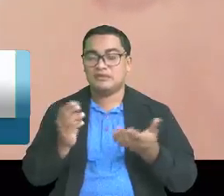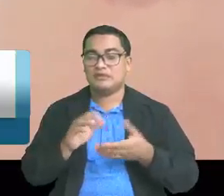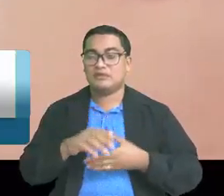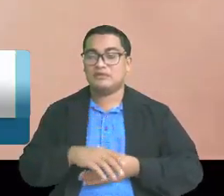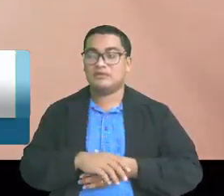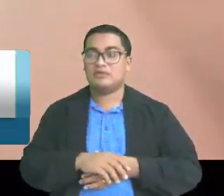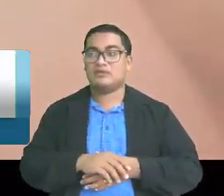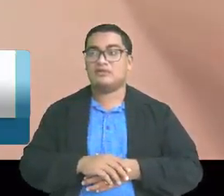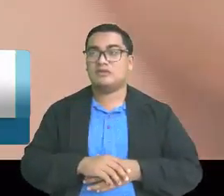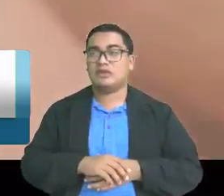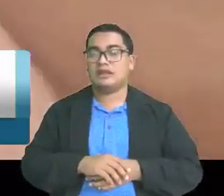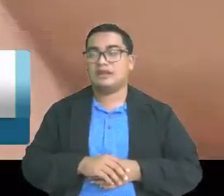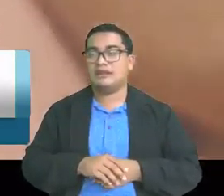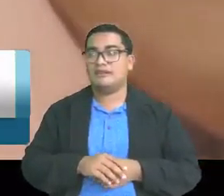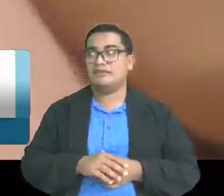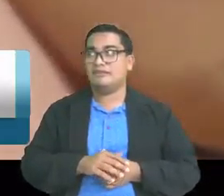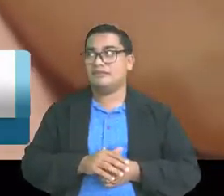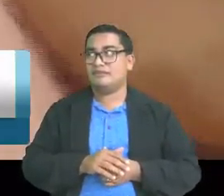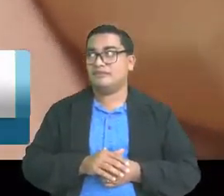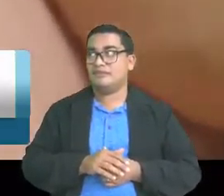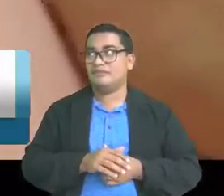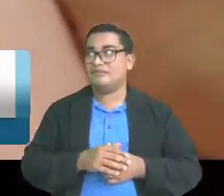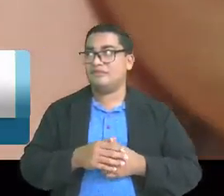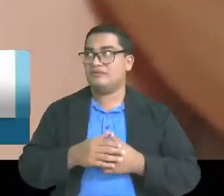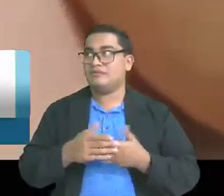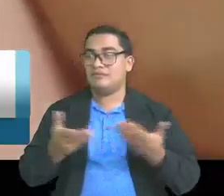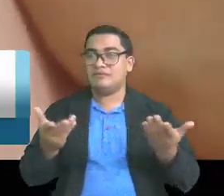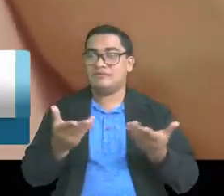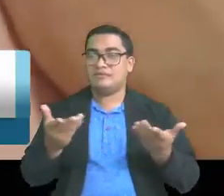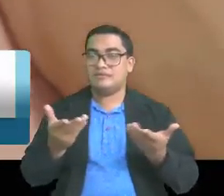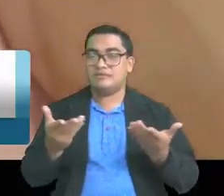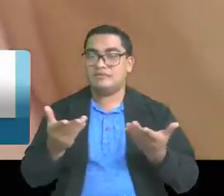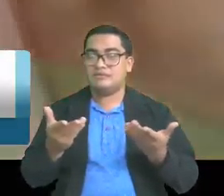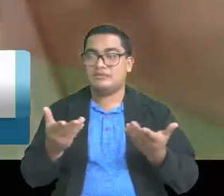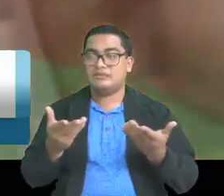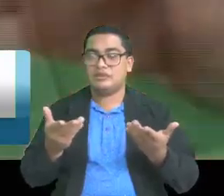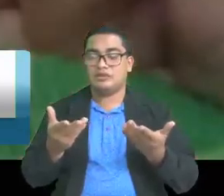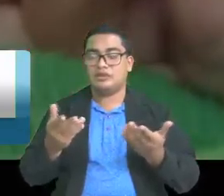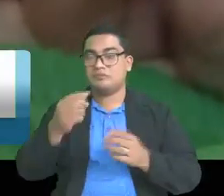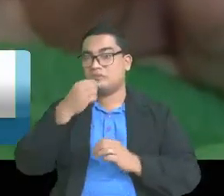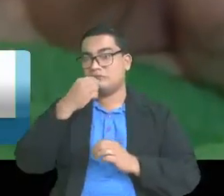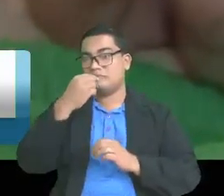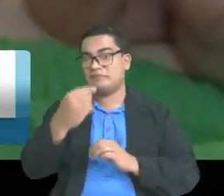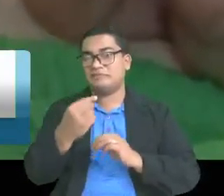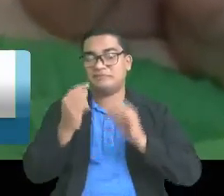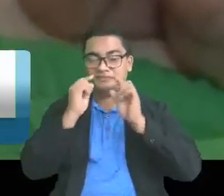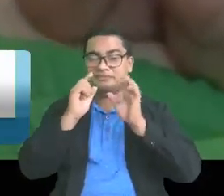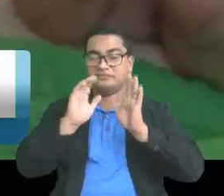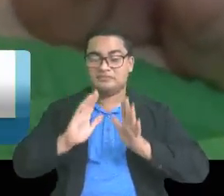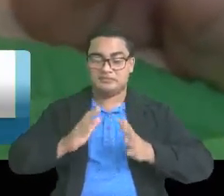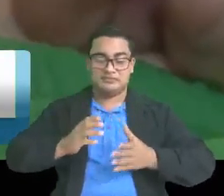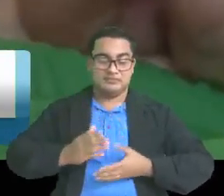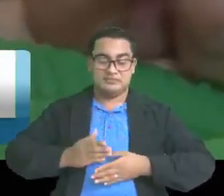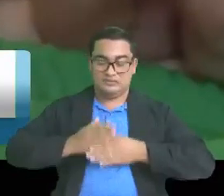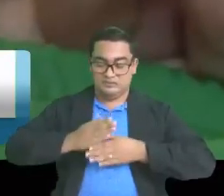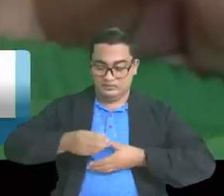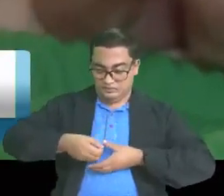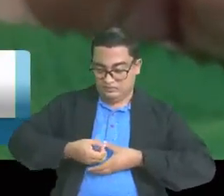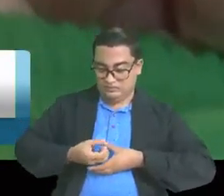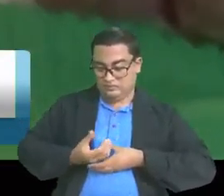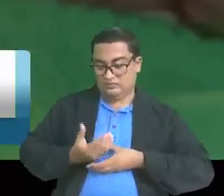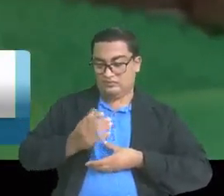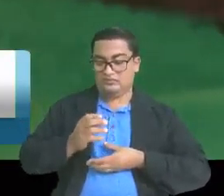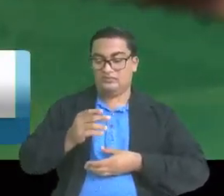para el diagnóstico de una hernia. Ese es el diagnóstico. Correcto. Exactamente. No necesitamos un ultrasonido para diagnosticar una hernia, ¿ya? Porque